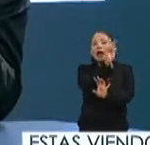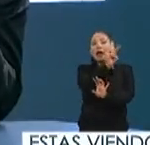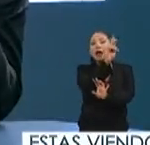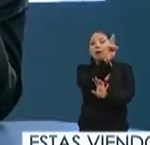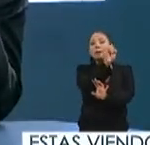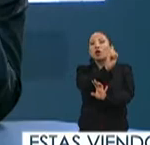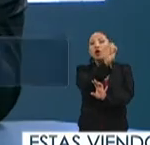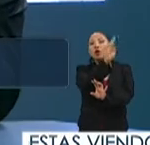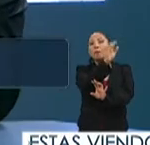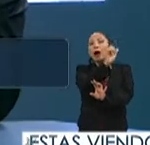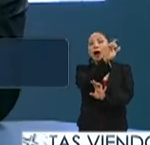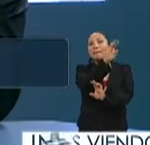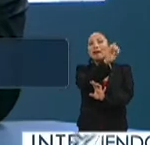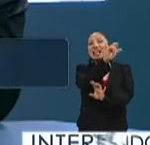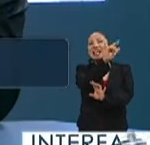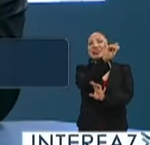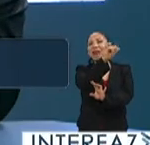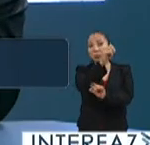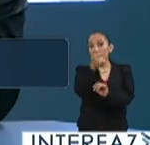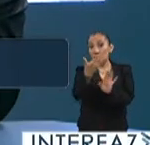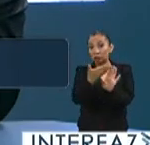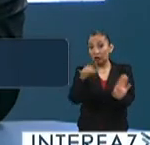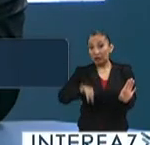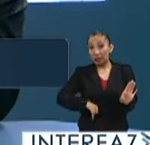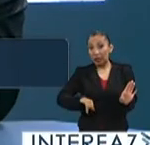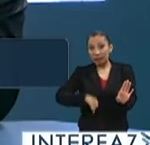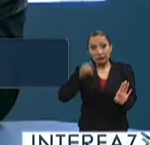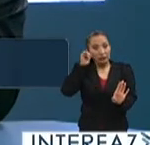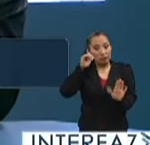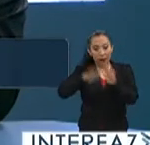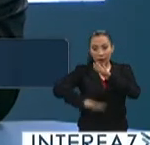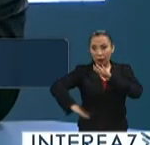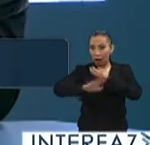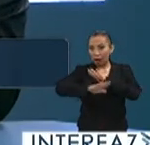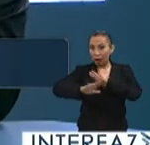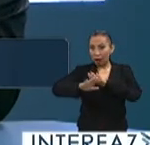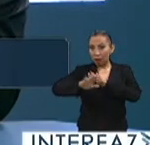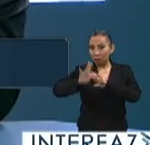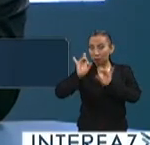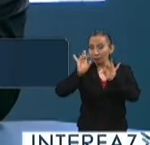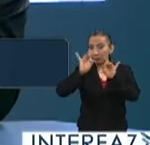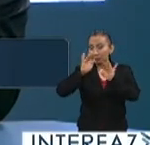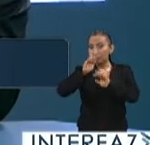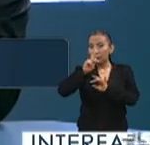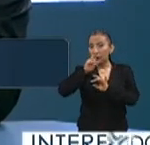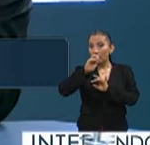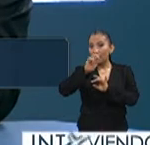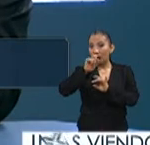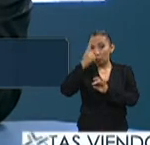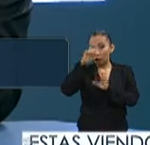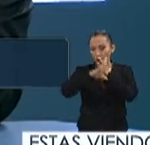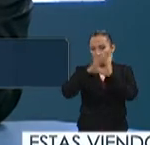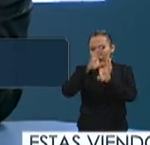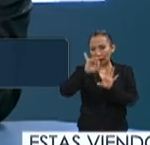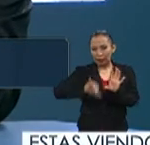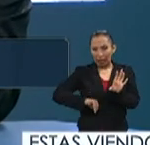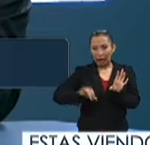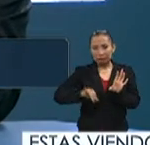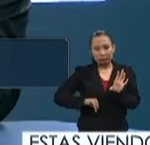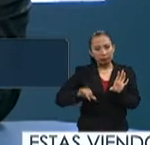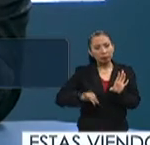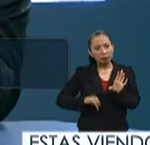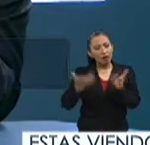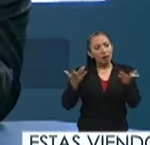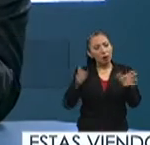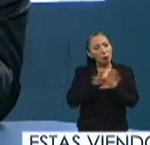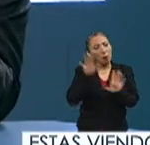es el mundo del azar. Y que eso es lo interesante, ¿no? Que siempre está basado en las probabilidades. Sí, pero creo que algo que es muy interesante y que le da